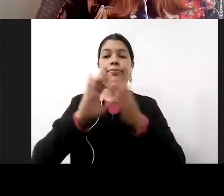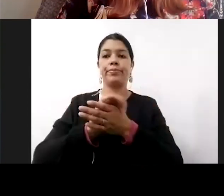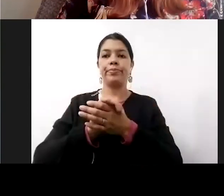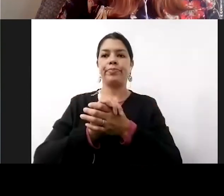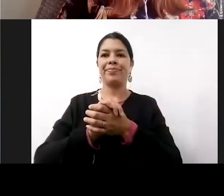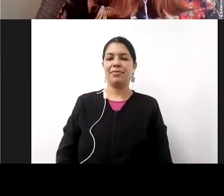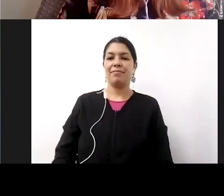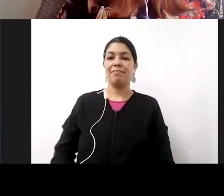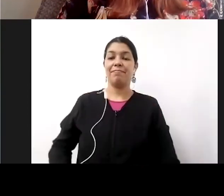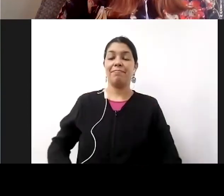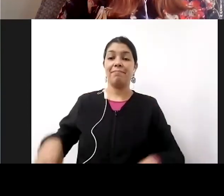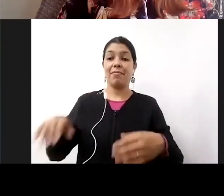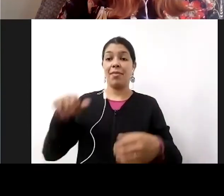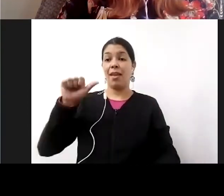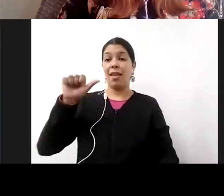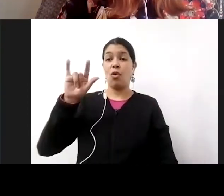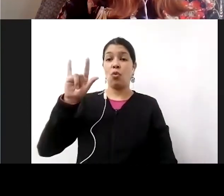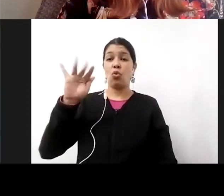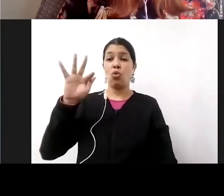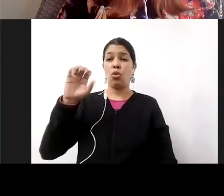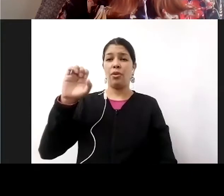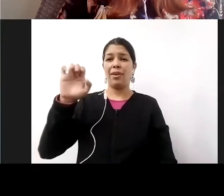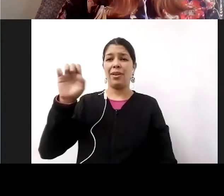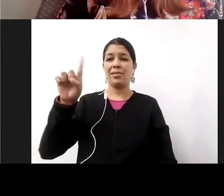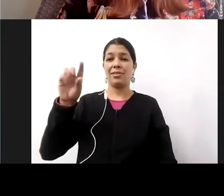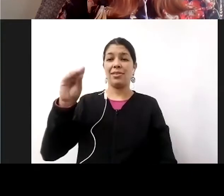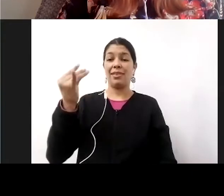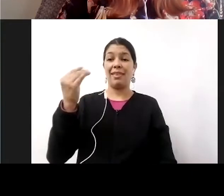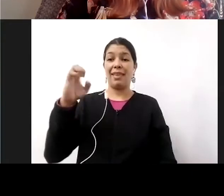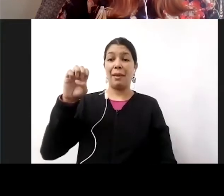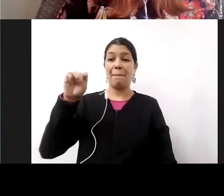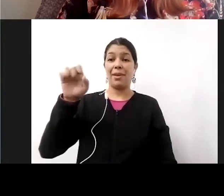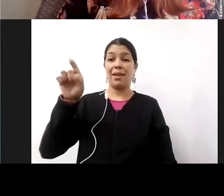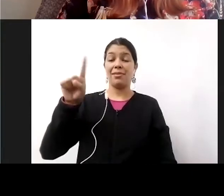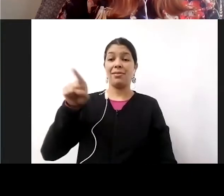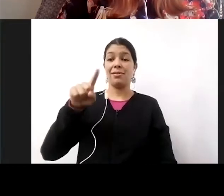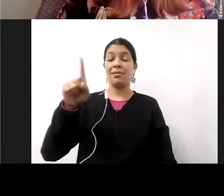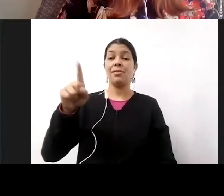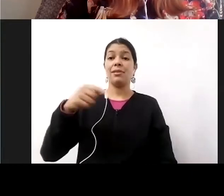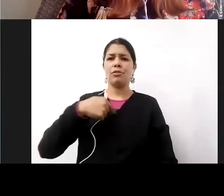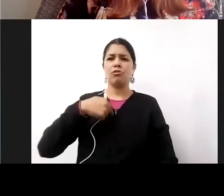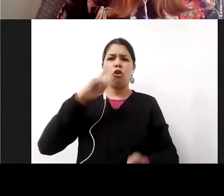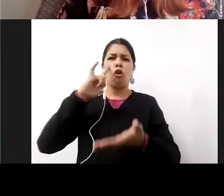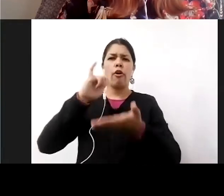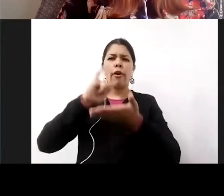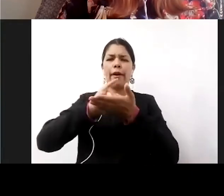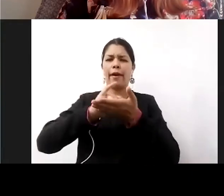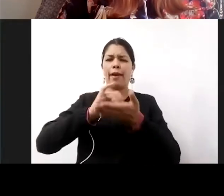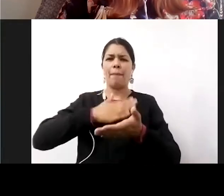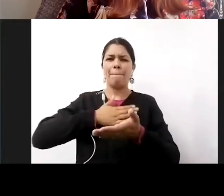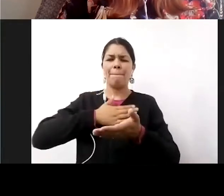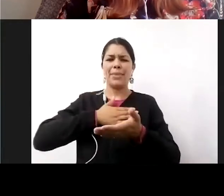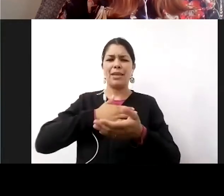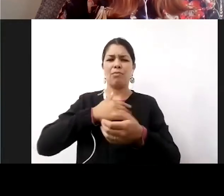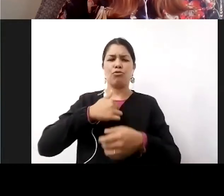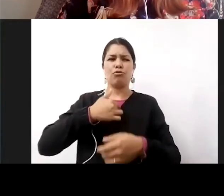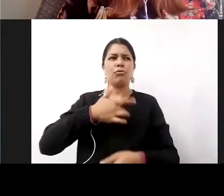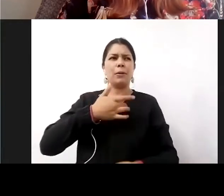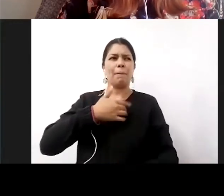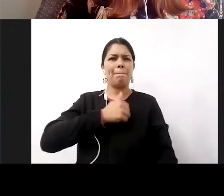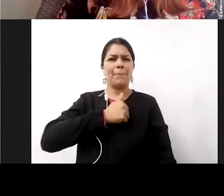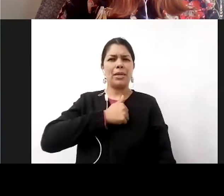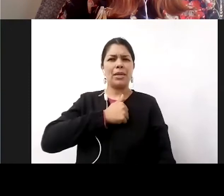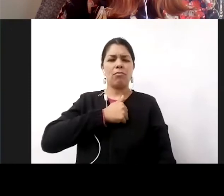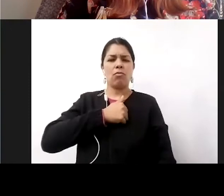Y los autoesquemas son todas esas creencias y percepciones que tenemos de nosotros mismos, que se construyen a partir de